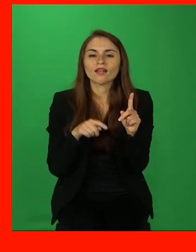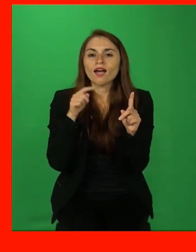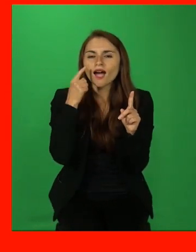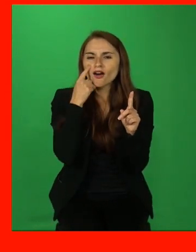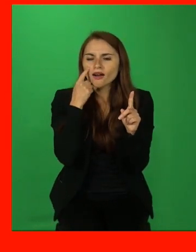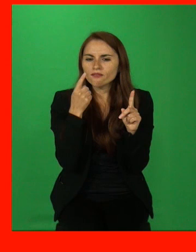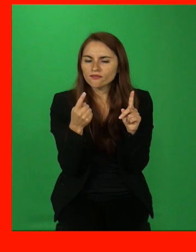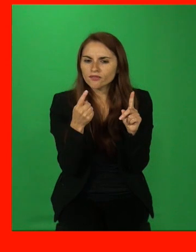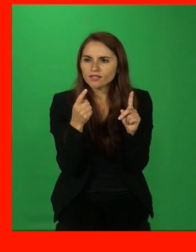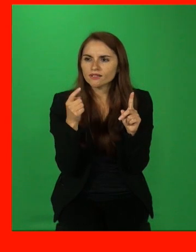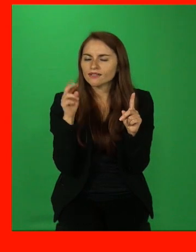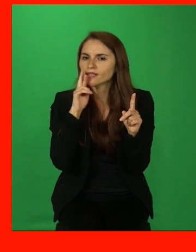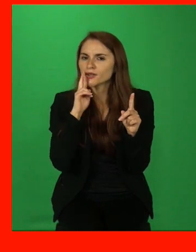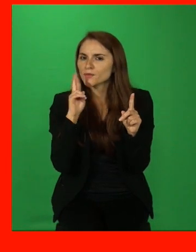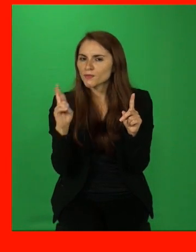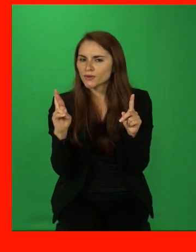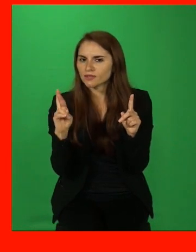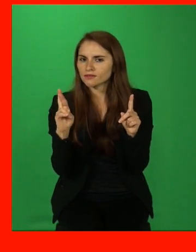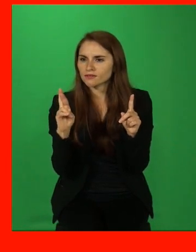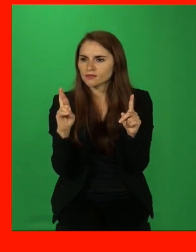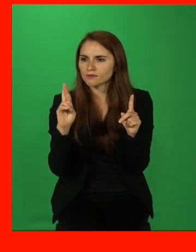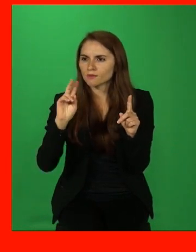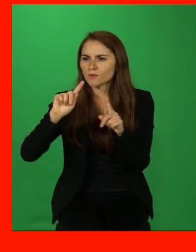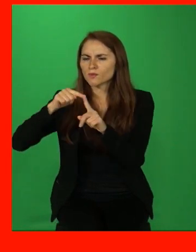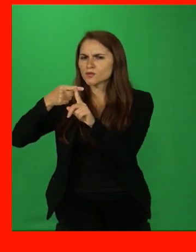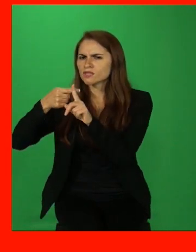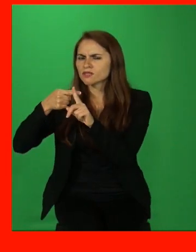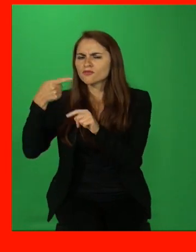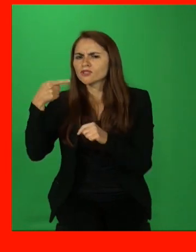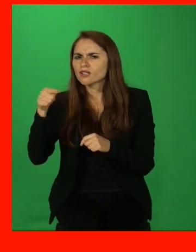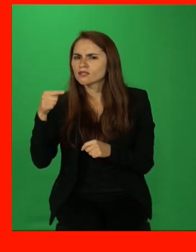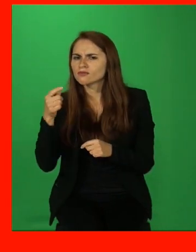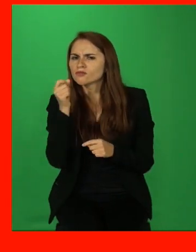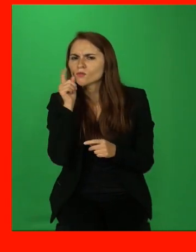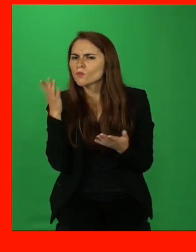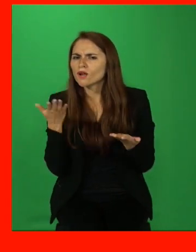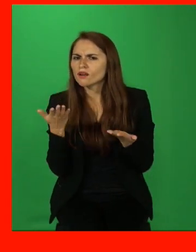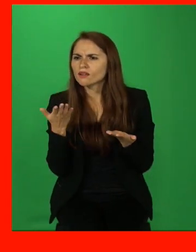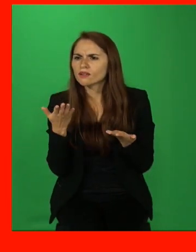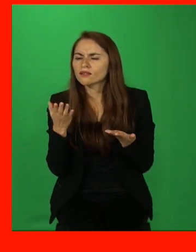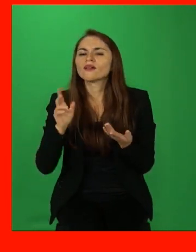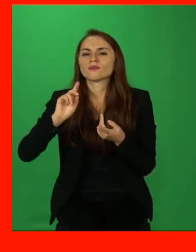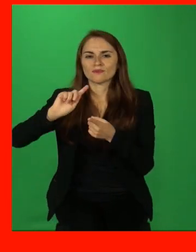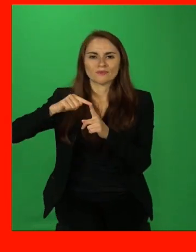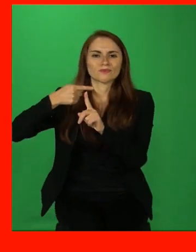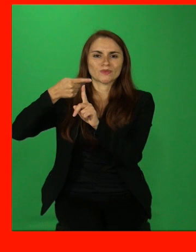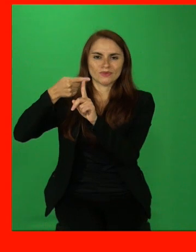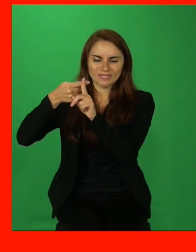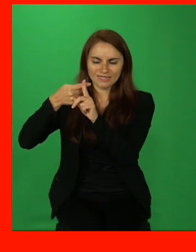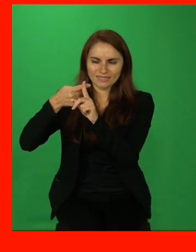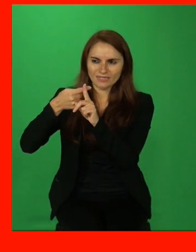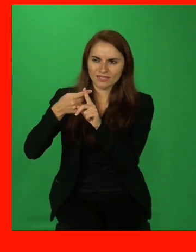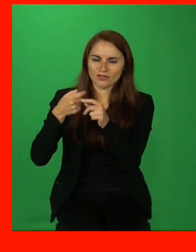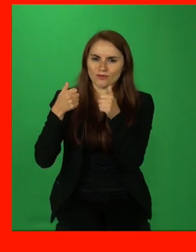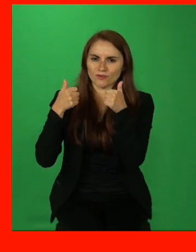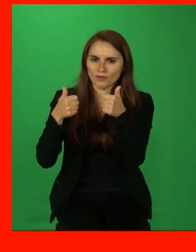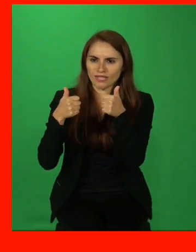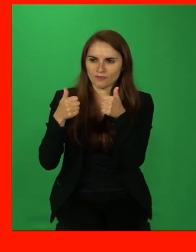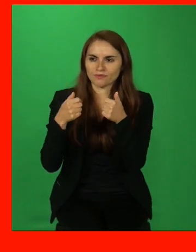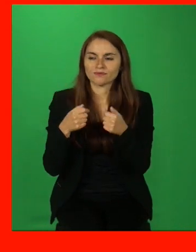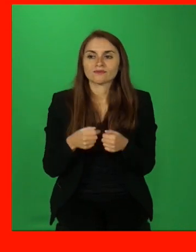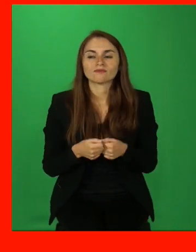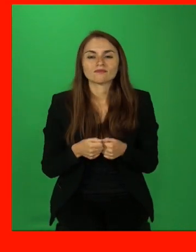fíjate en el resultado de nuestra multiplicación que si no tiene perfecto ya te diste cuenta entonces